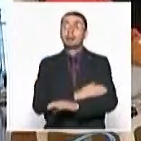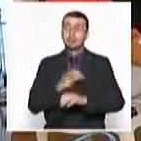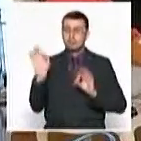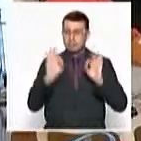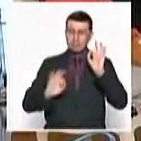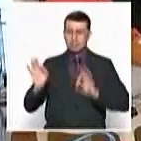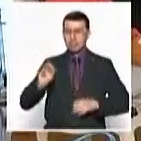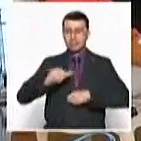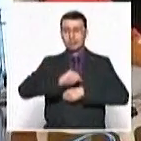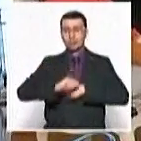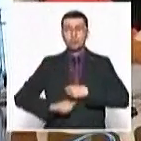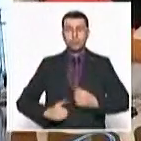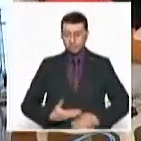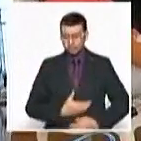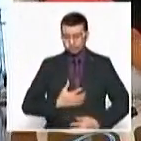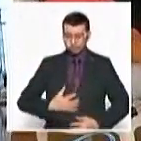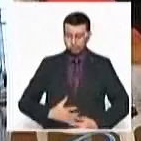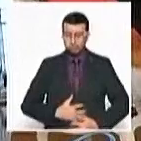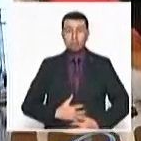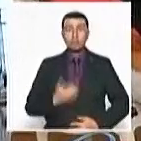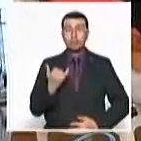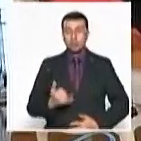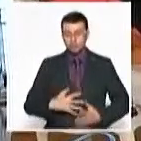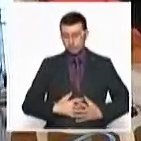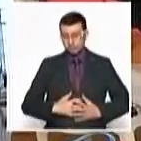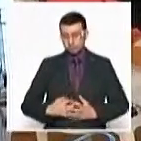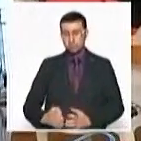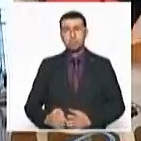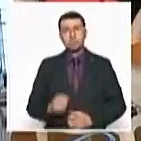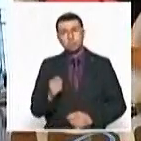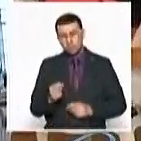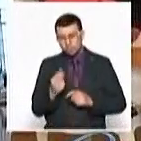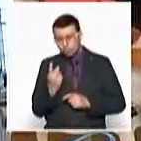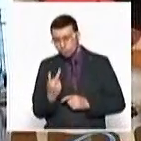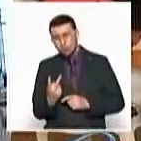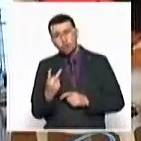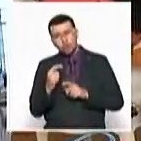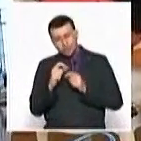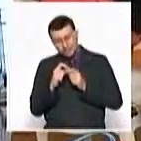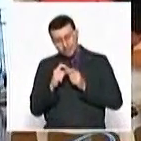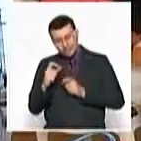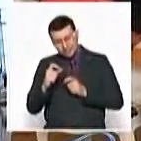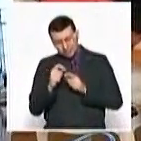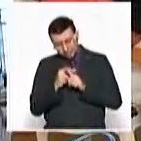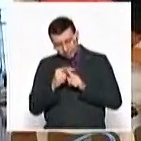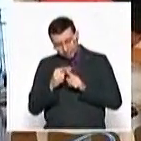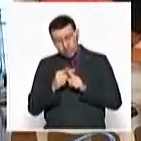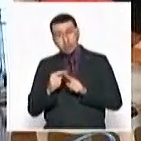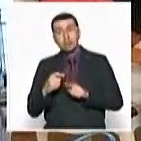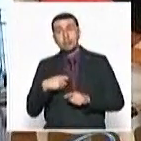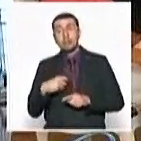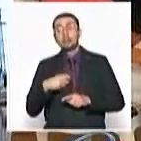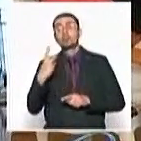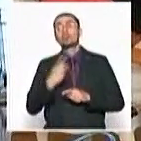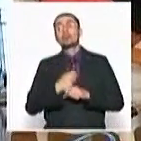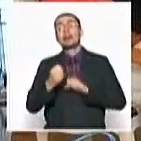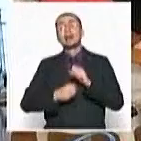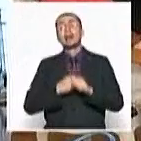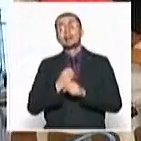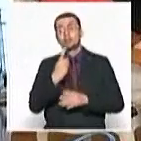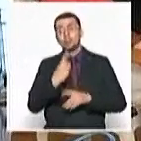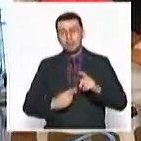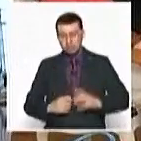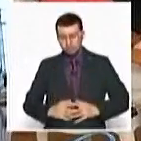estómago, en donde me extraerán un tumor de 2 centímetros, el cual tiene un año y medio de incubación?